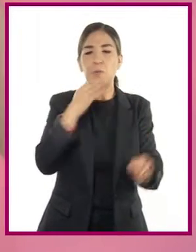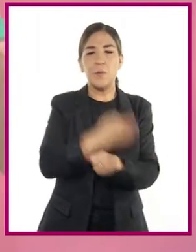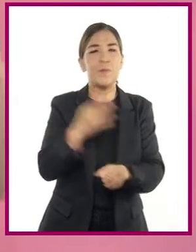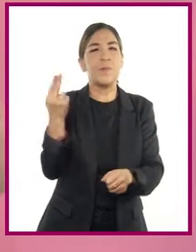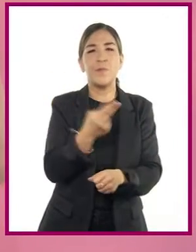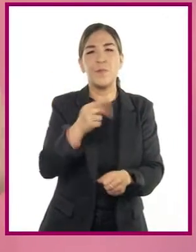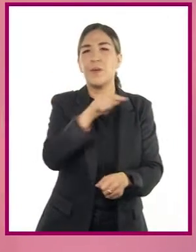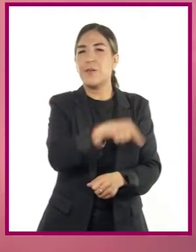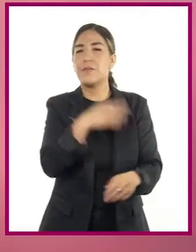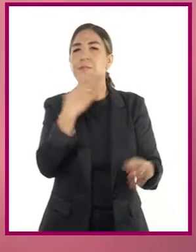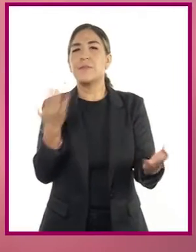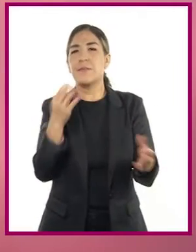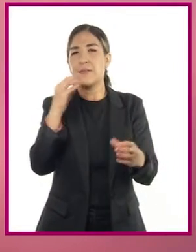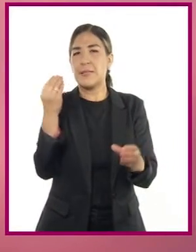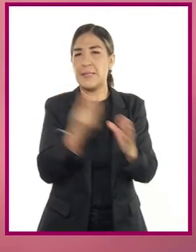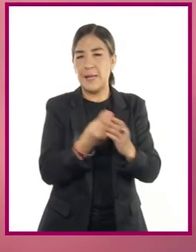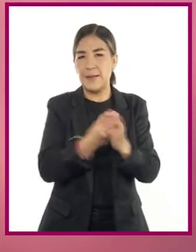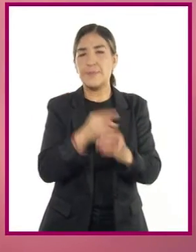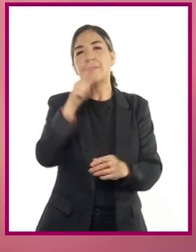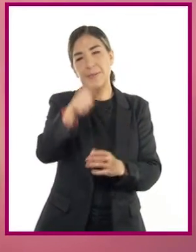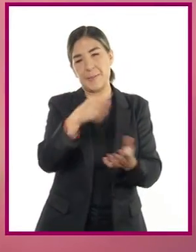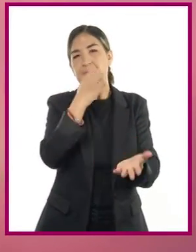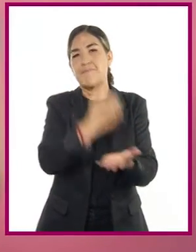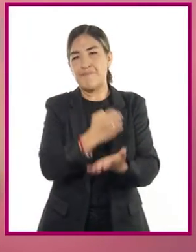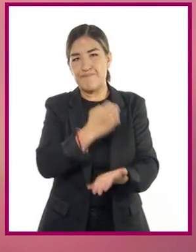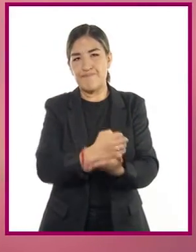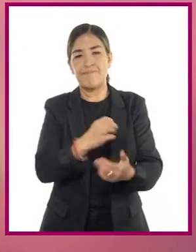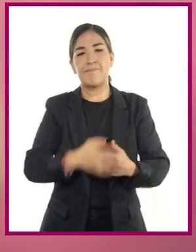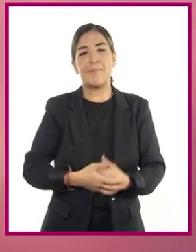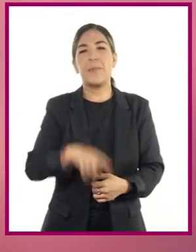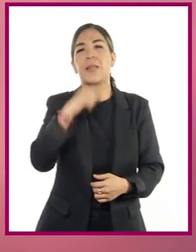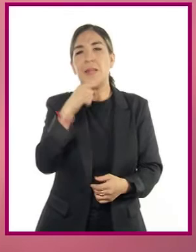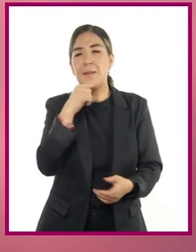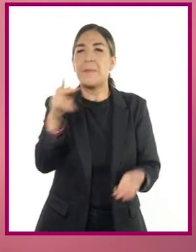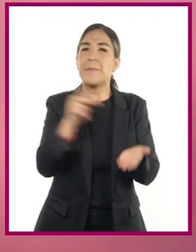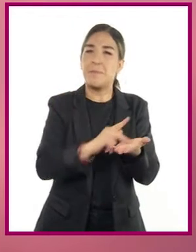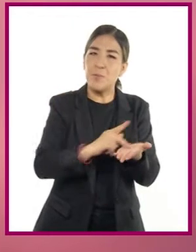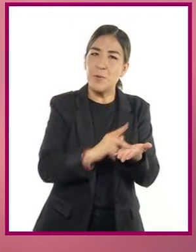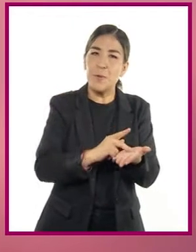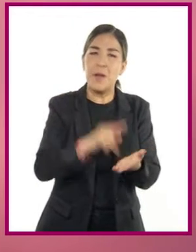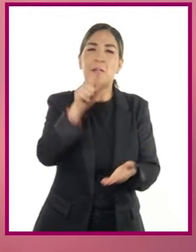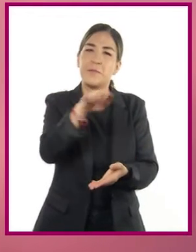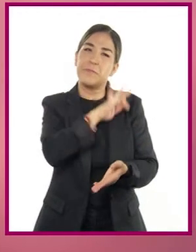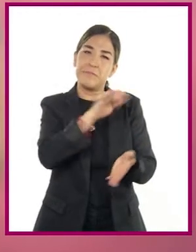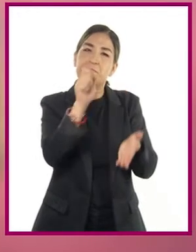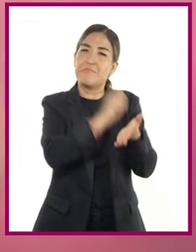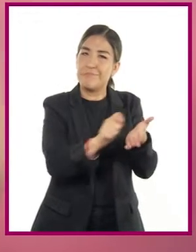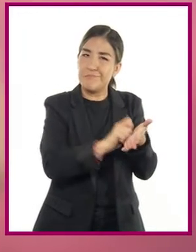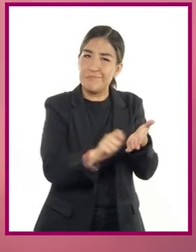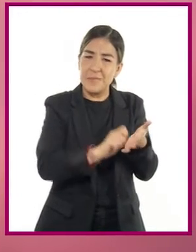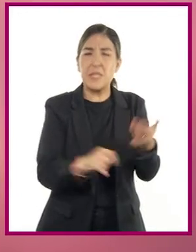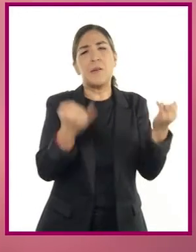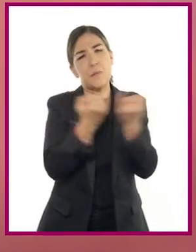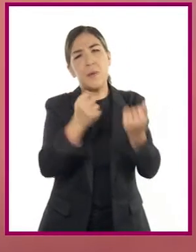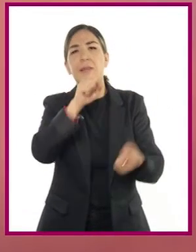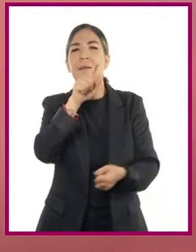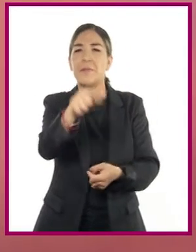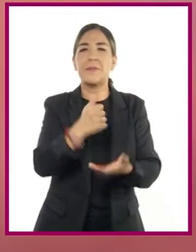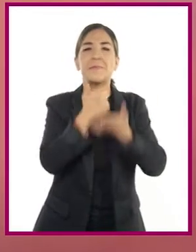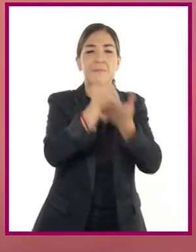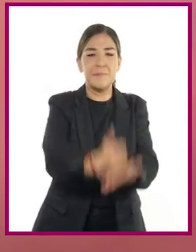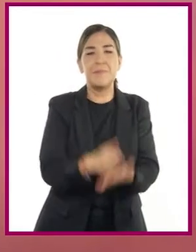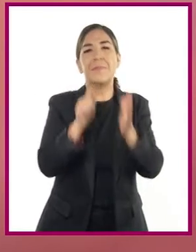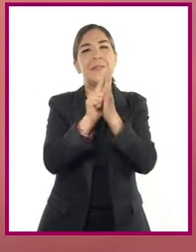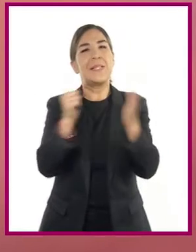necesitar para esta sesión son su siempre confiable cuaderno, lápiz o bolígrafo para que puedan tomar notas. También podría ayudarles a tener a la